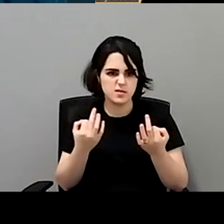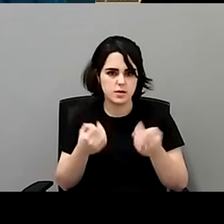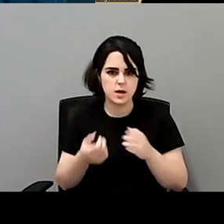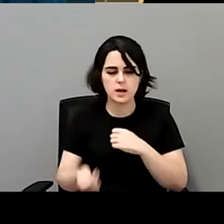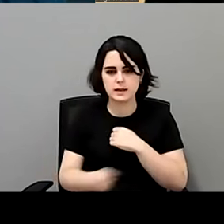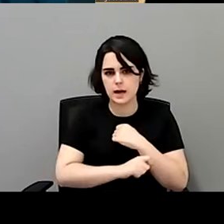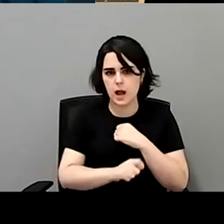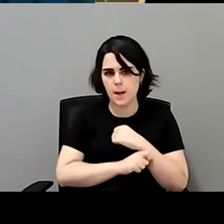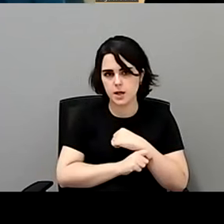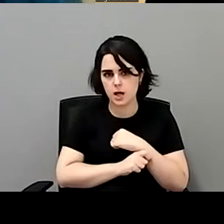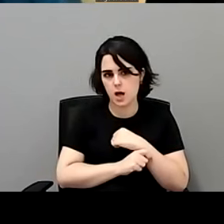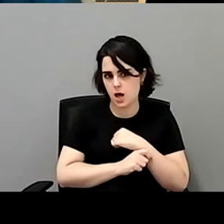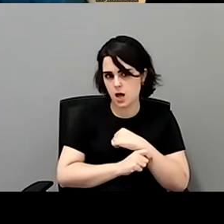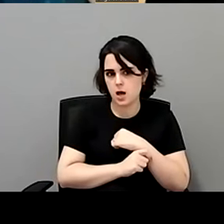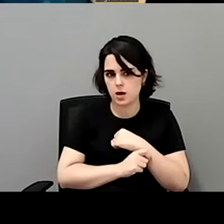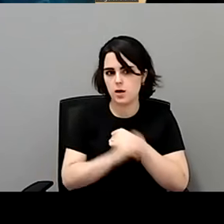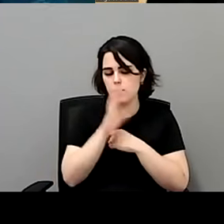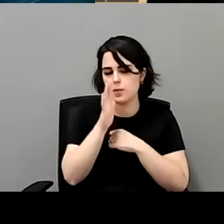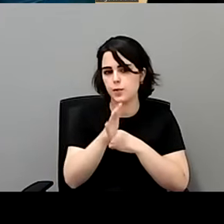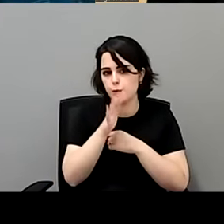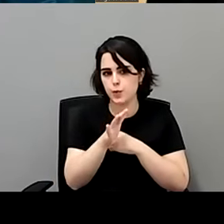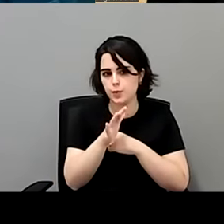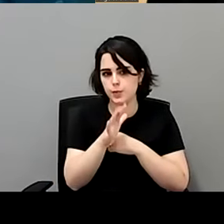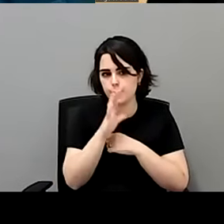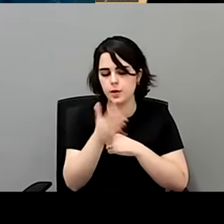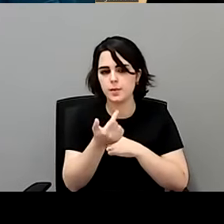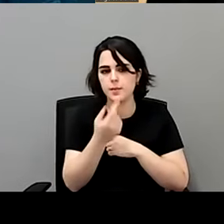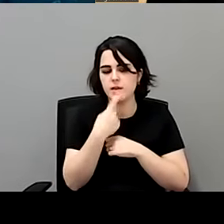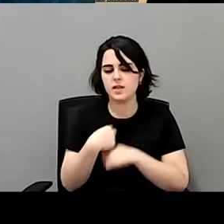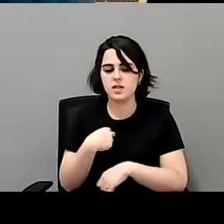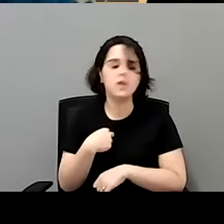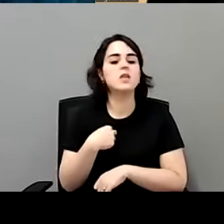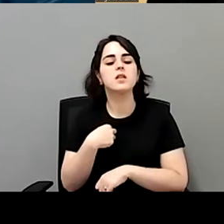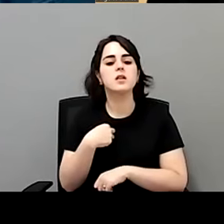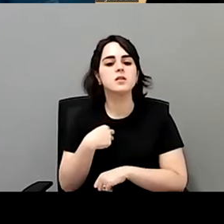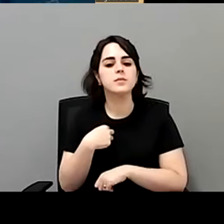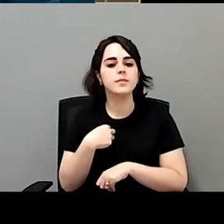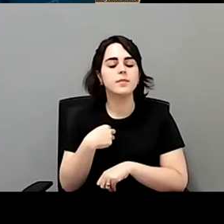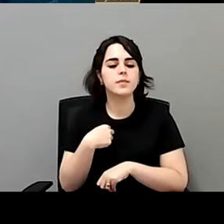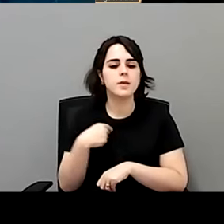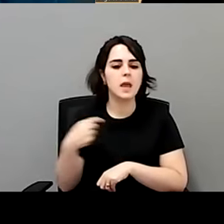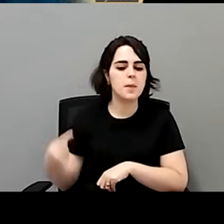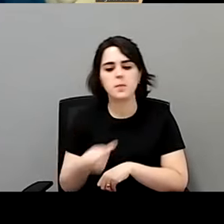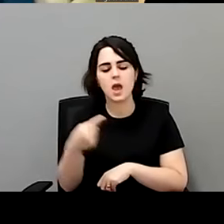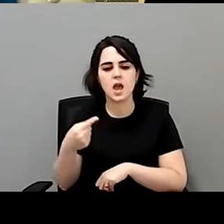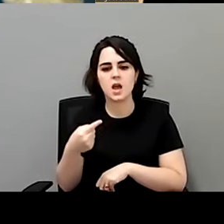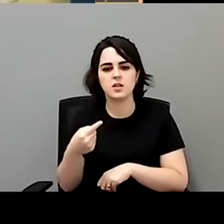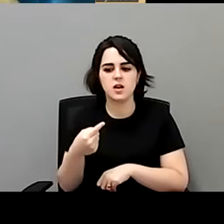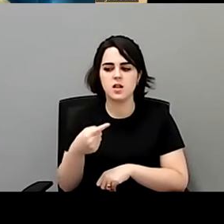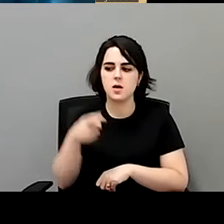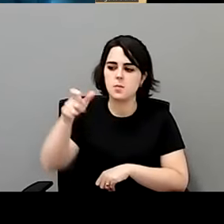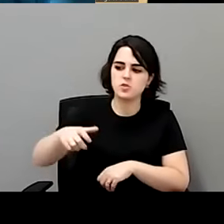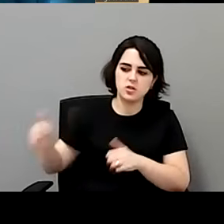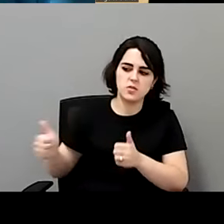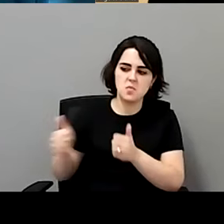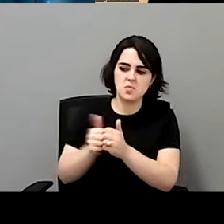trampa. ¿Por qué? Porque me van a prestar a una persona unas